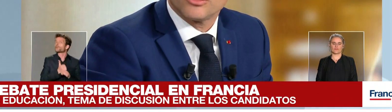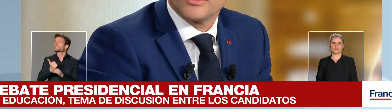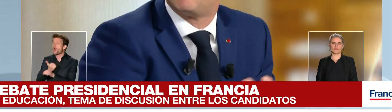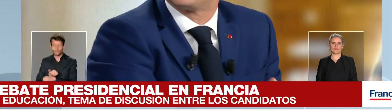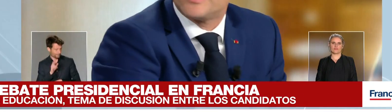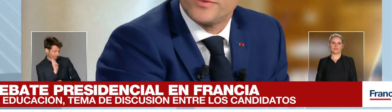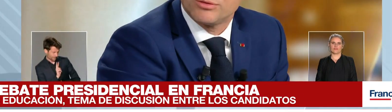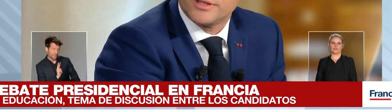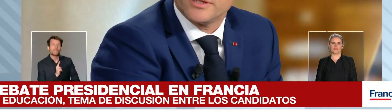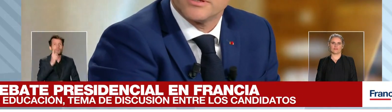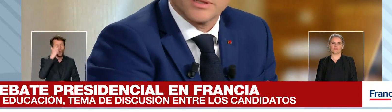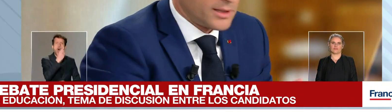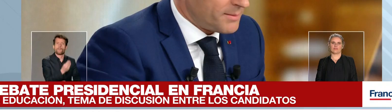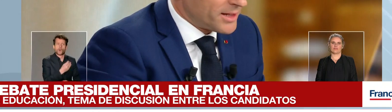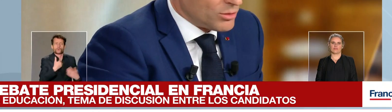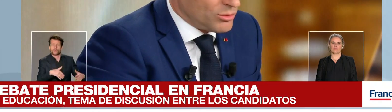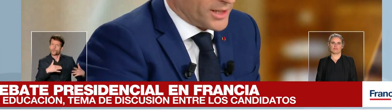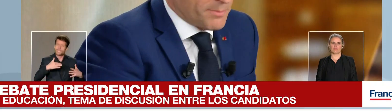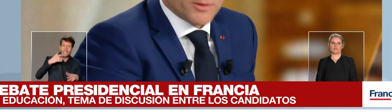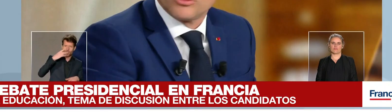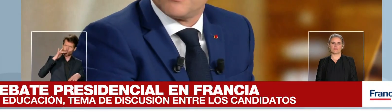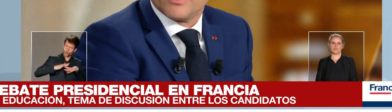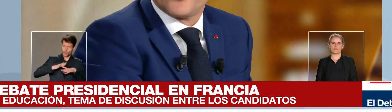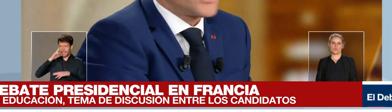para los niños de la República que están en dificultades,